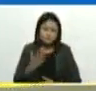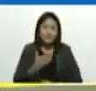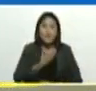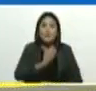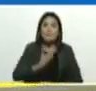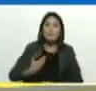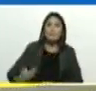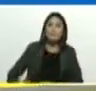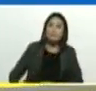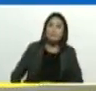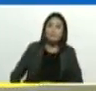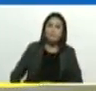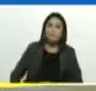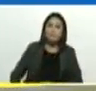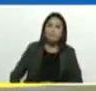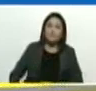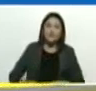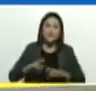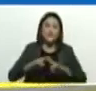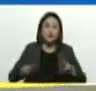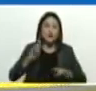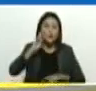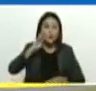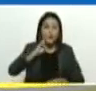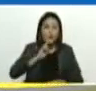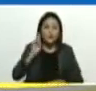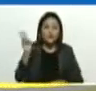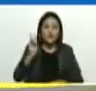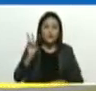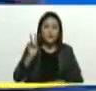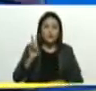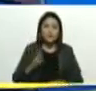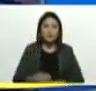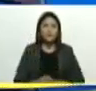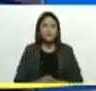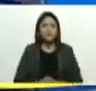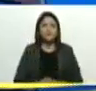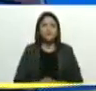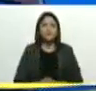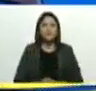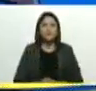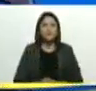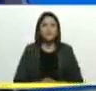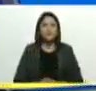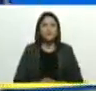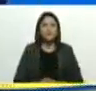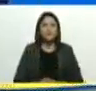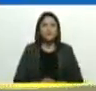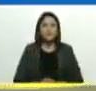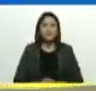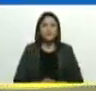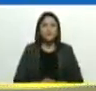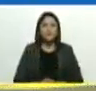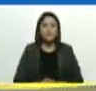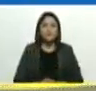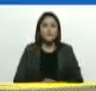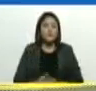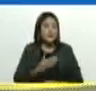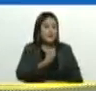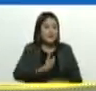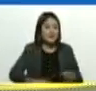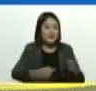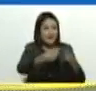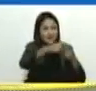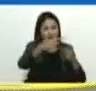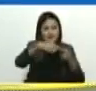presidente de la hermana República Bolivariana de Venezuela, estimados presidentes y primeros